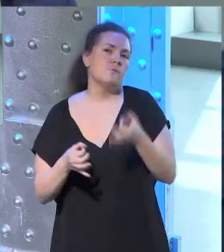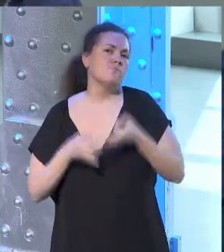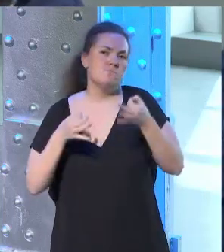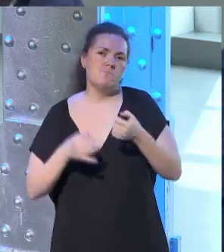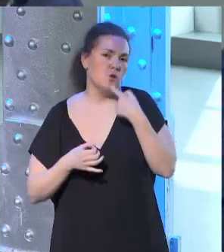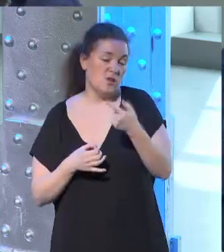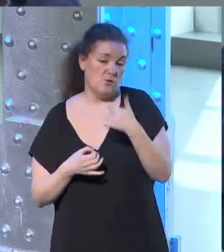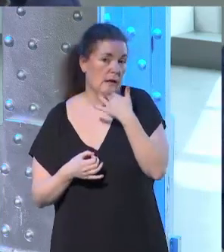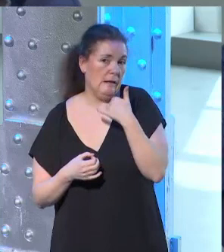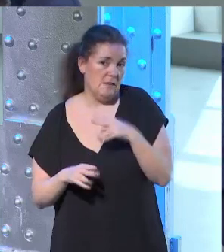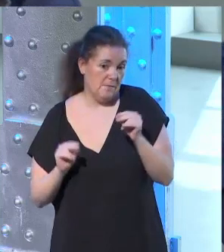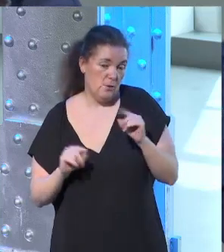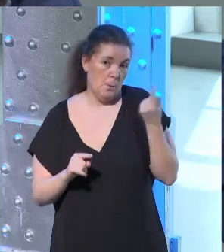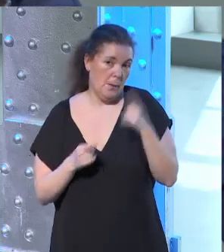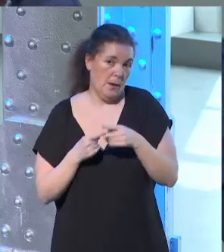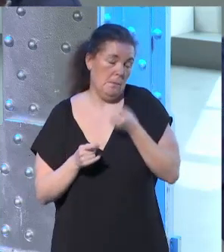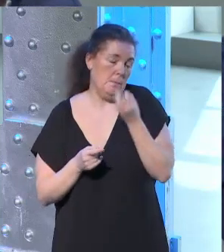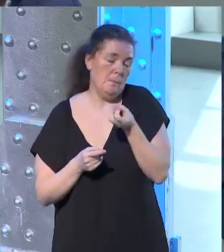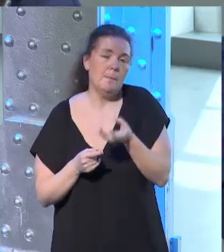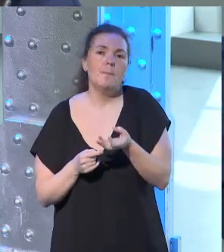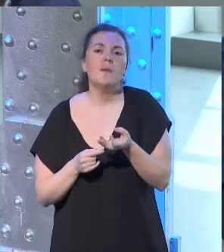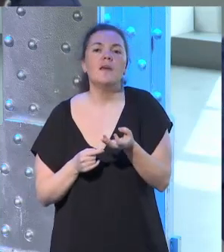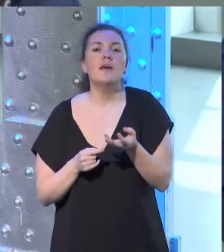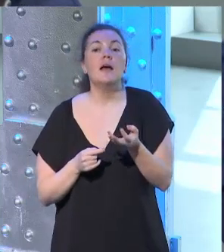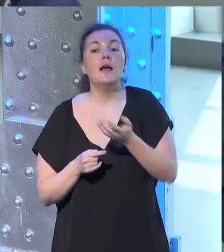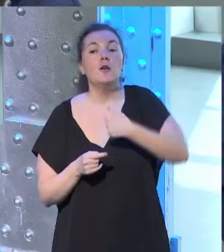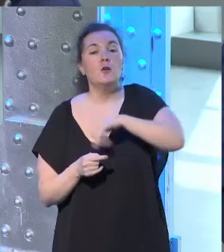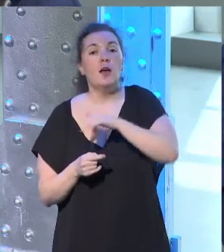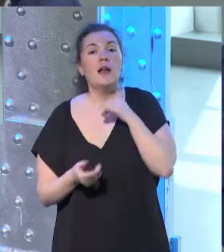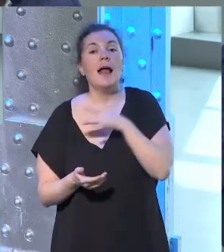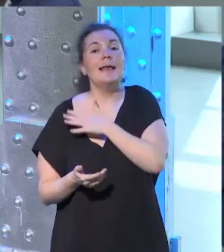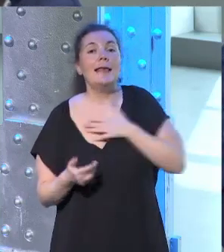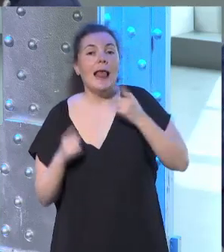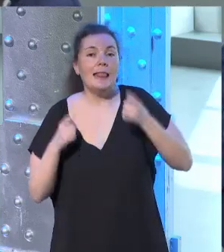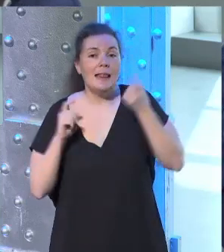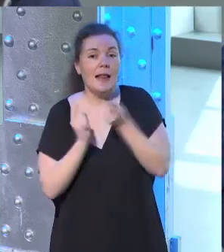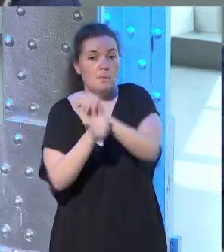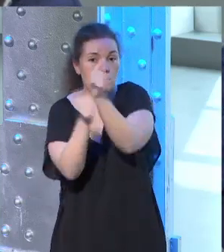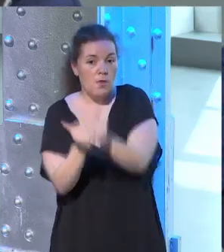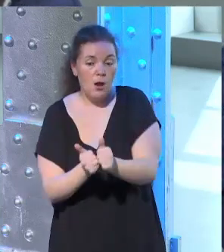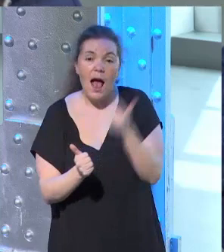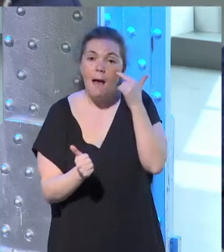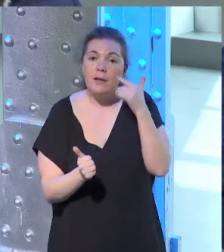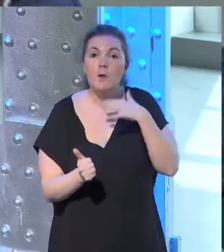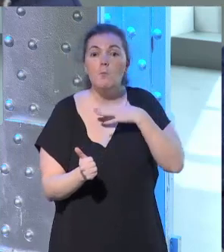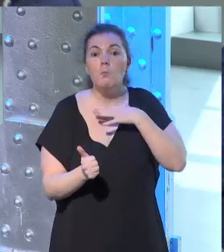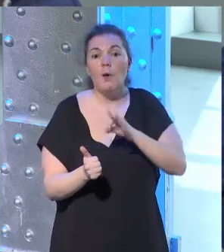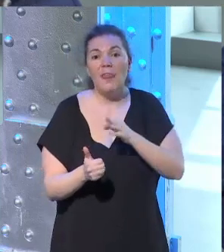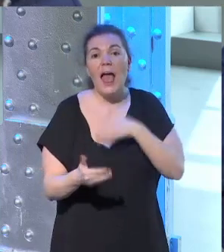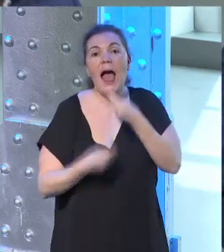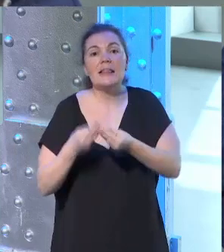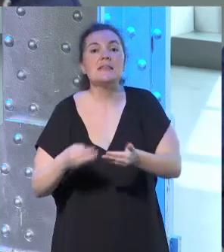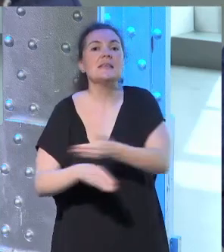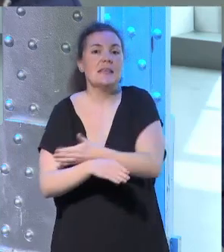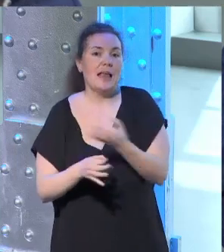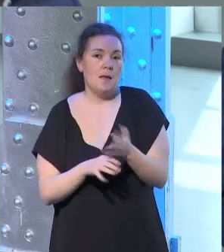dicho, y con esto termino la primera intervención, mientras intentamos cambiar el modelo, vamos a ver lo que podemos hacer para llegar a eso. Y este es el